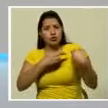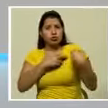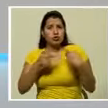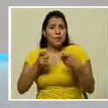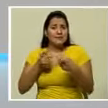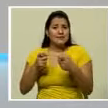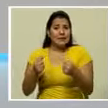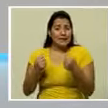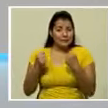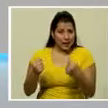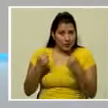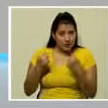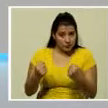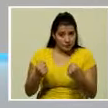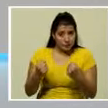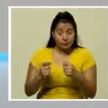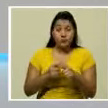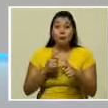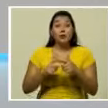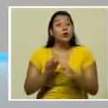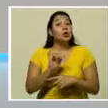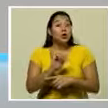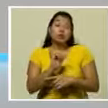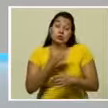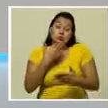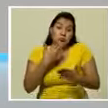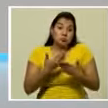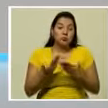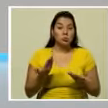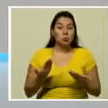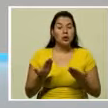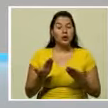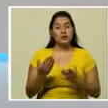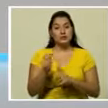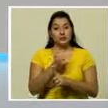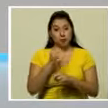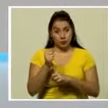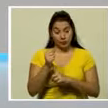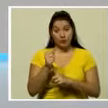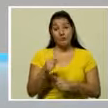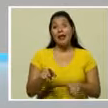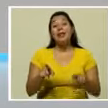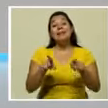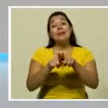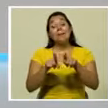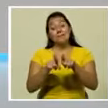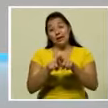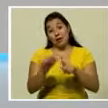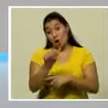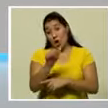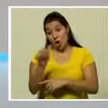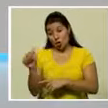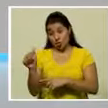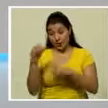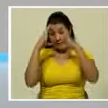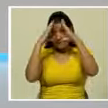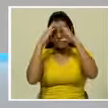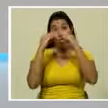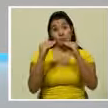de gimnasios, lo cual hace un muy buen escenario. Otro dato que se mantiene constante y es una